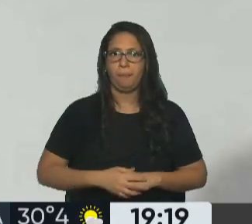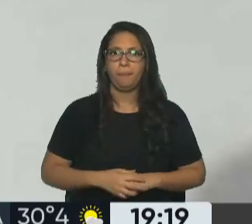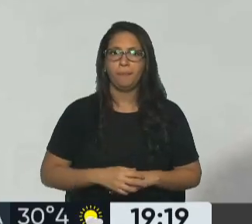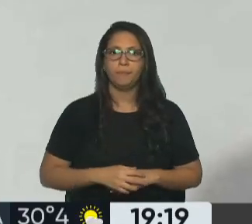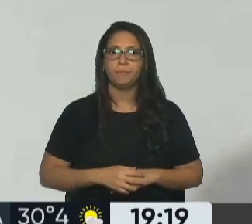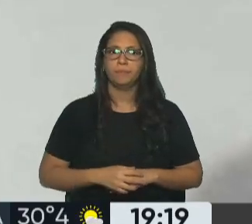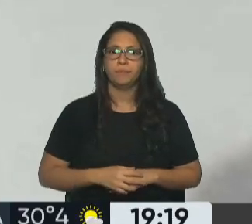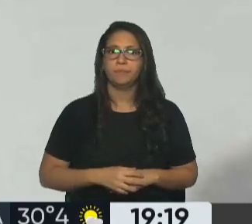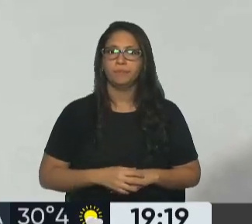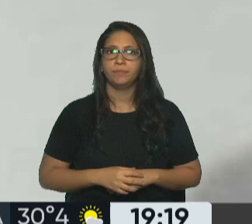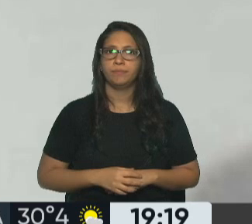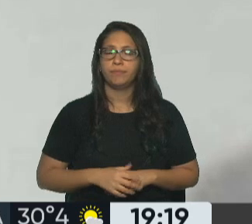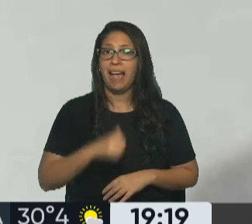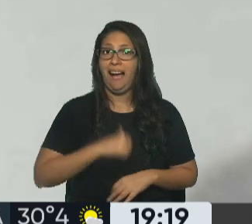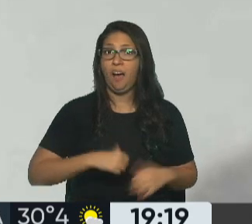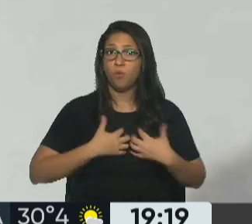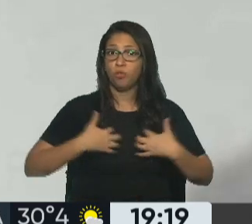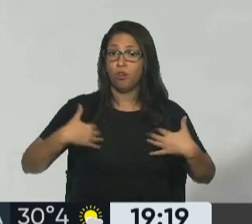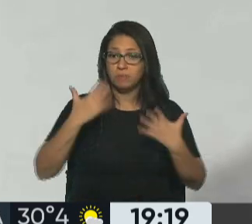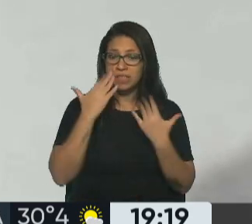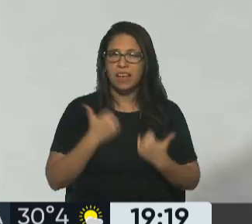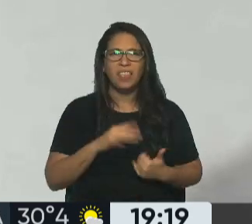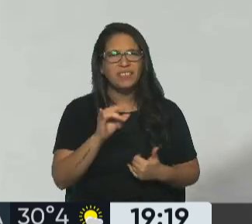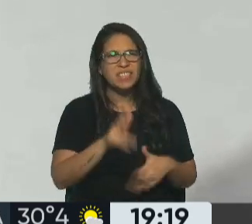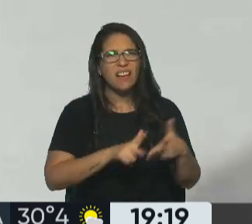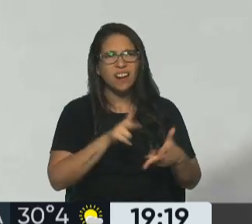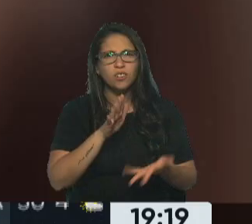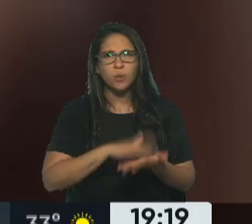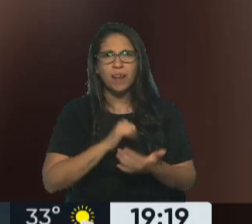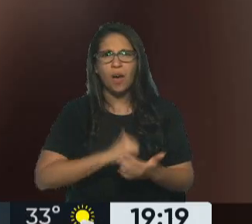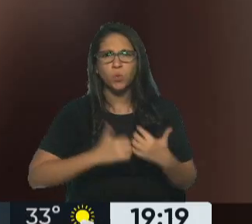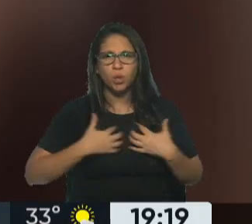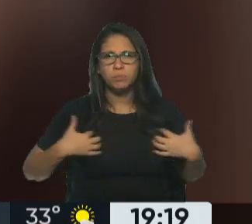Más, luego de la autopsia. Qué difícil es hablar de autopsia cuando uno ve